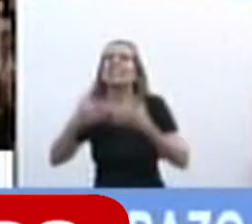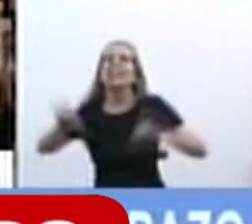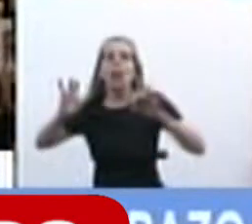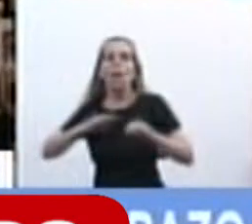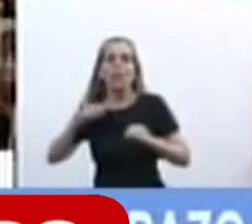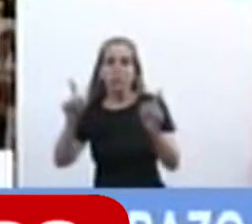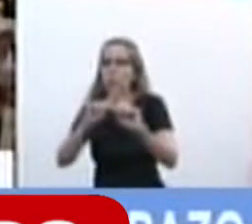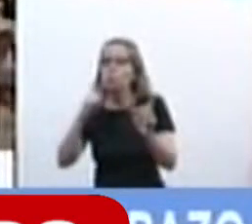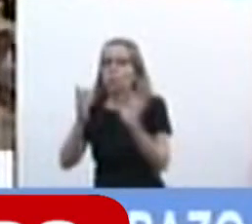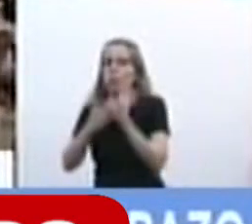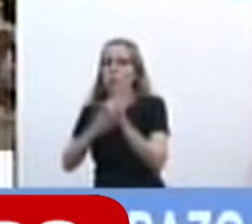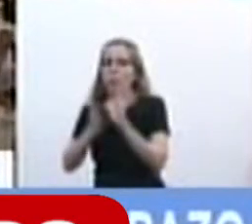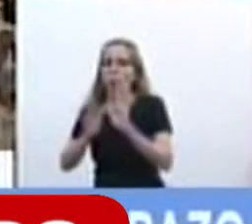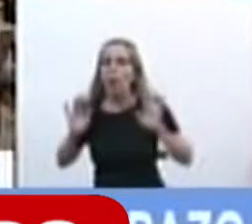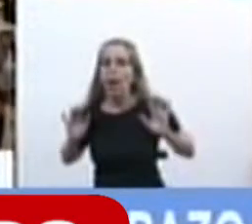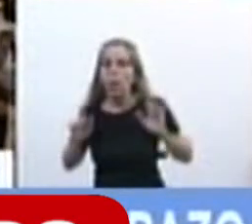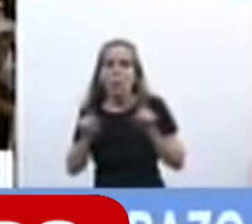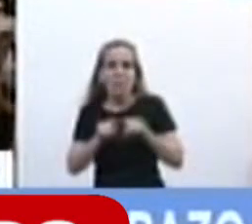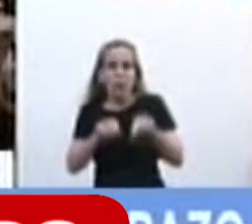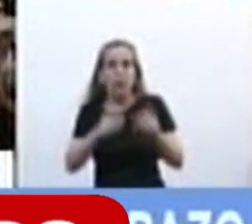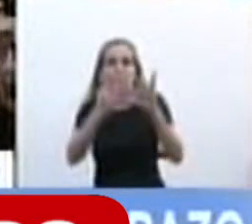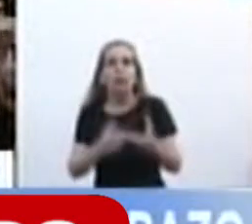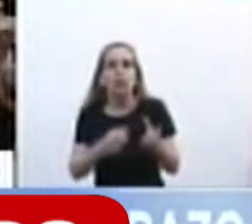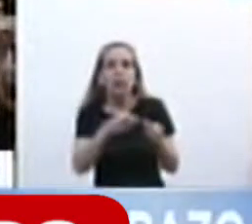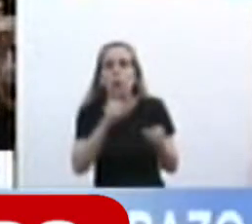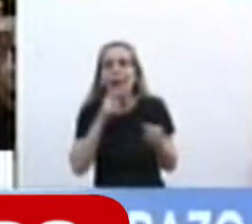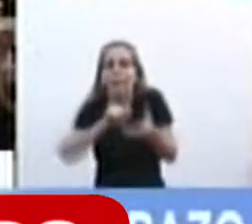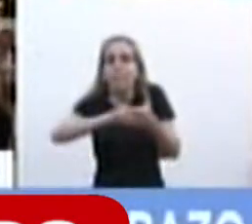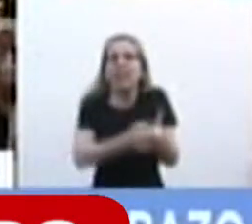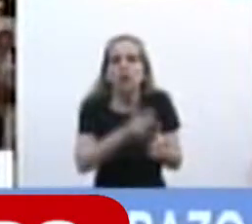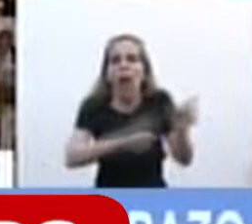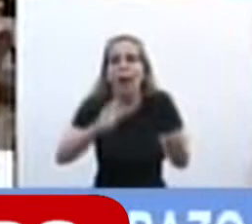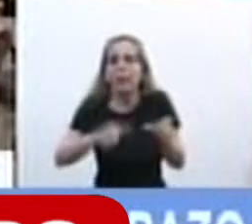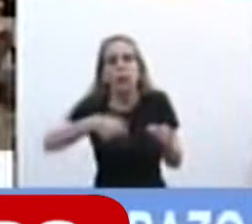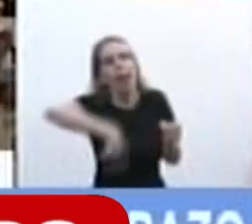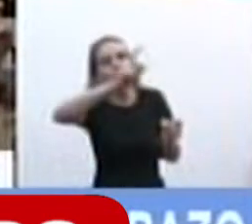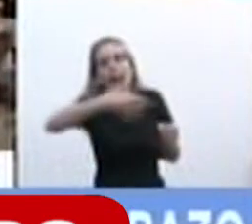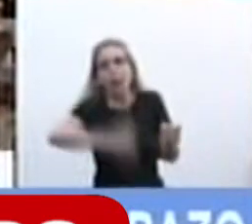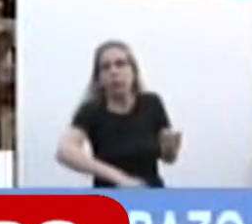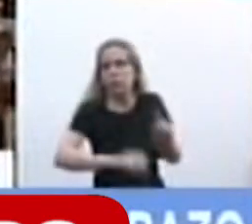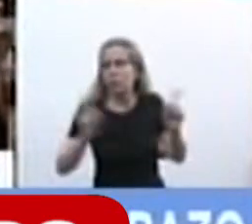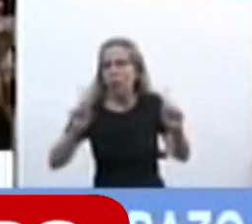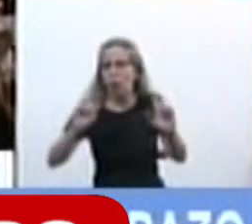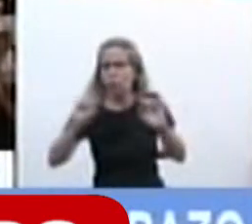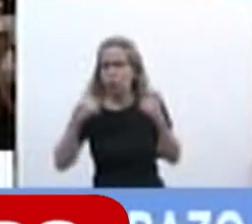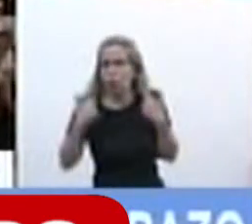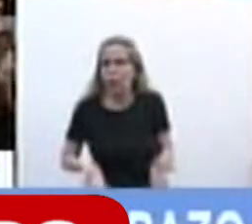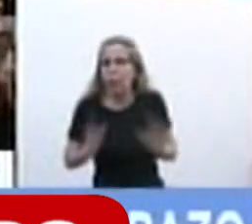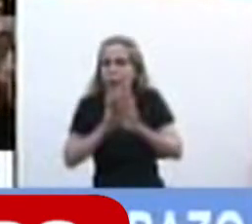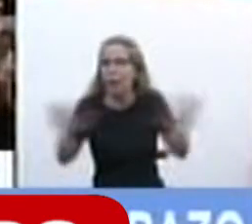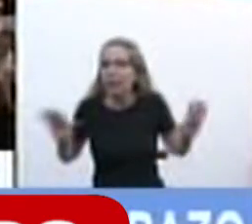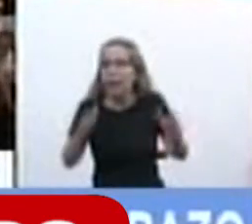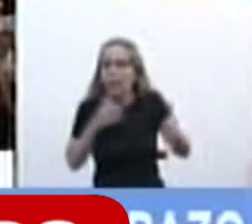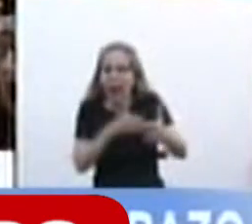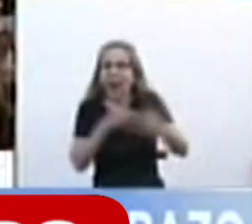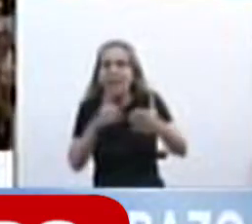está comprobado que esta ley no obliga a nadie a abortar. No estoy dispuesta a seguir